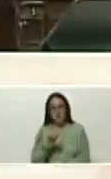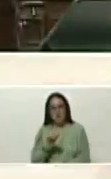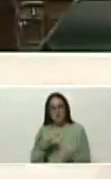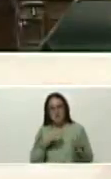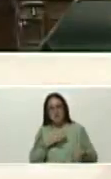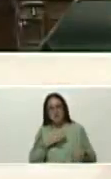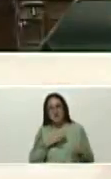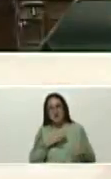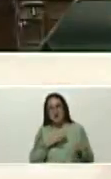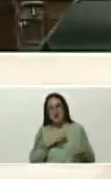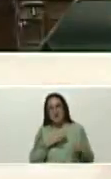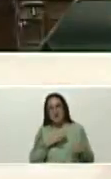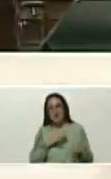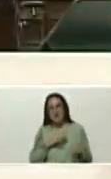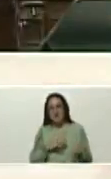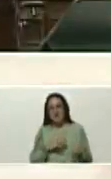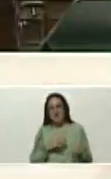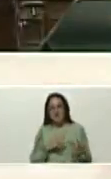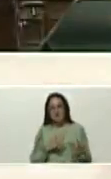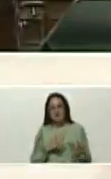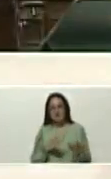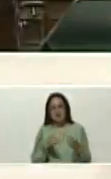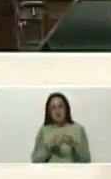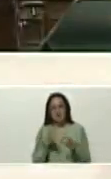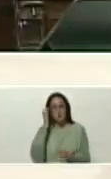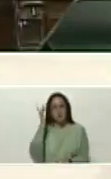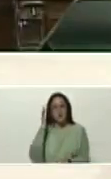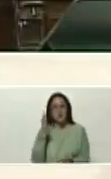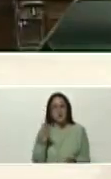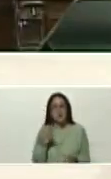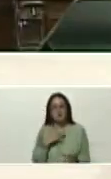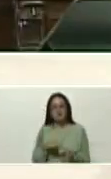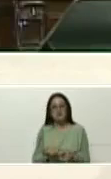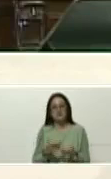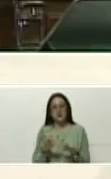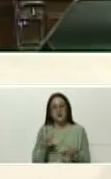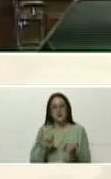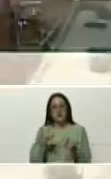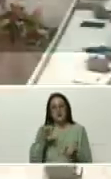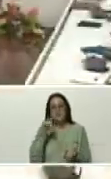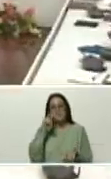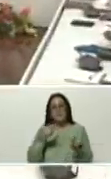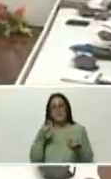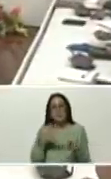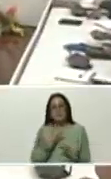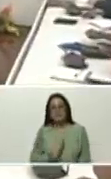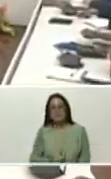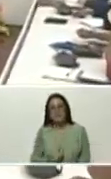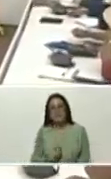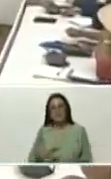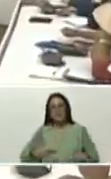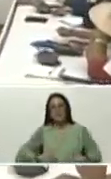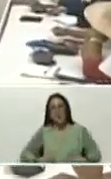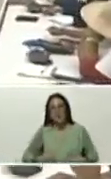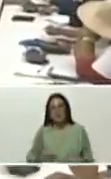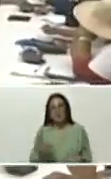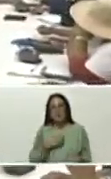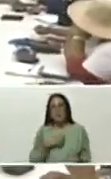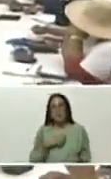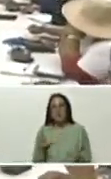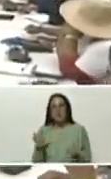que se planteaban utopías inalcanzables y frustraban a sus militantes en el esfuerzo por lograr lo